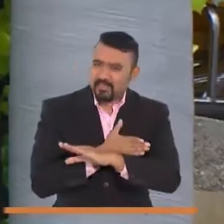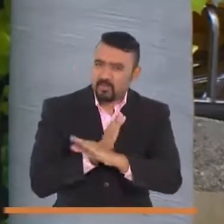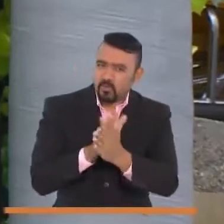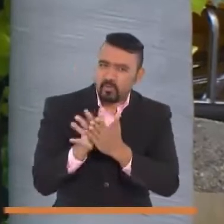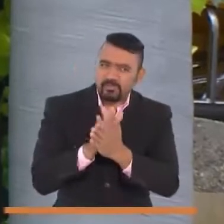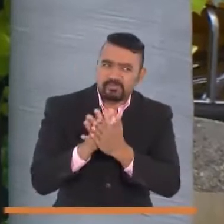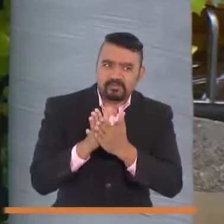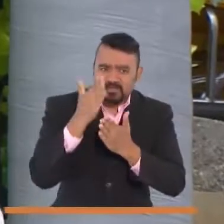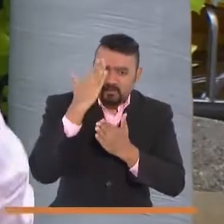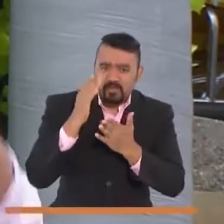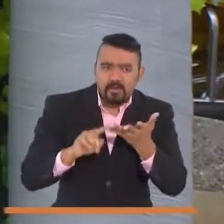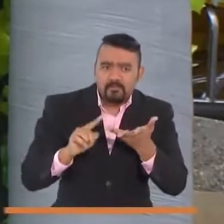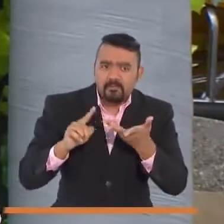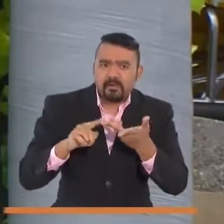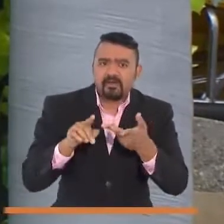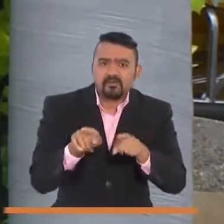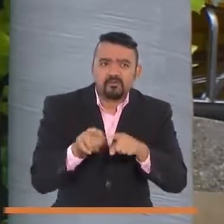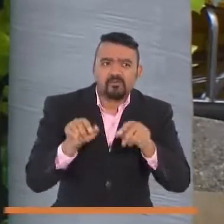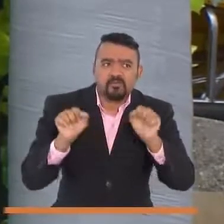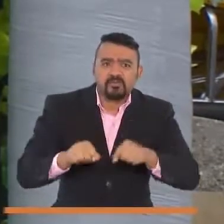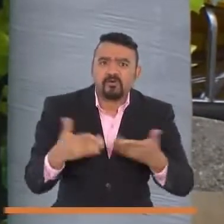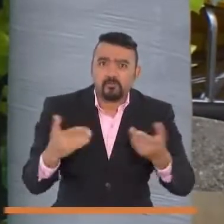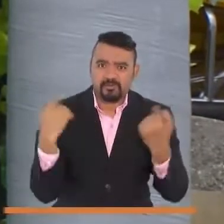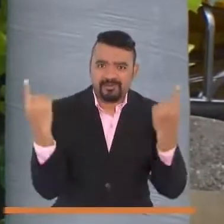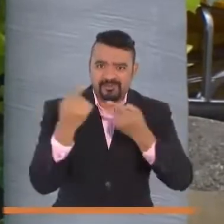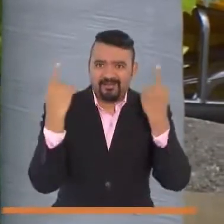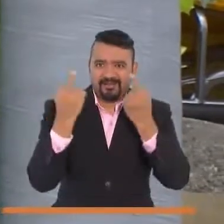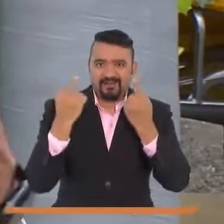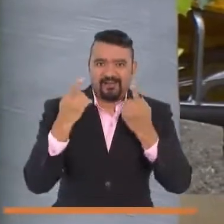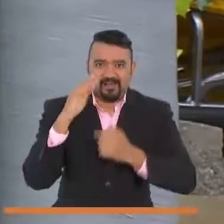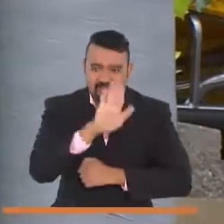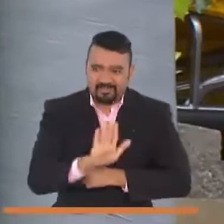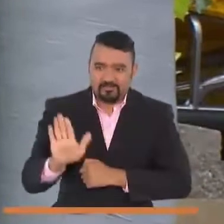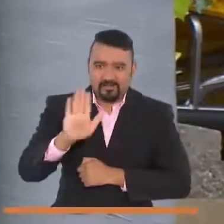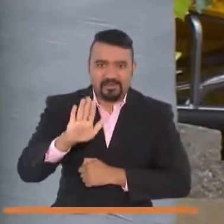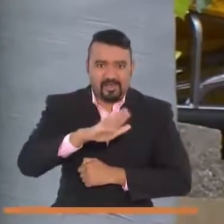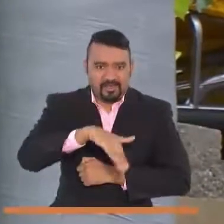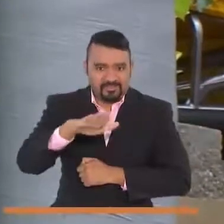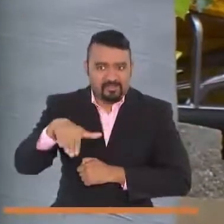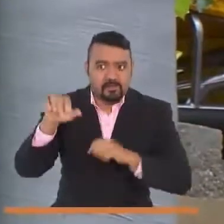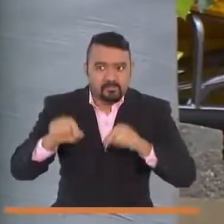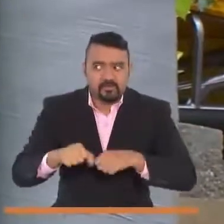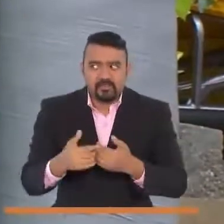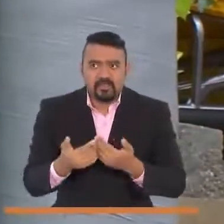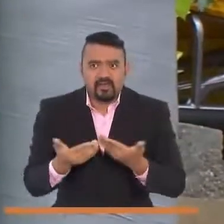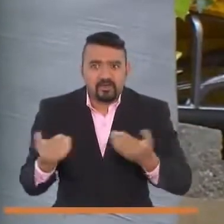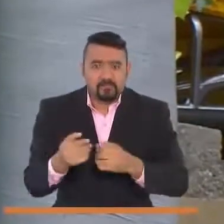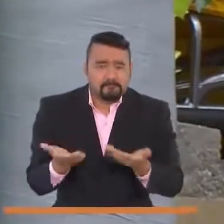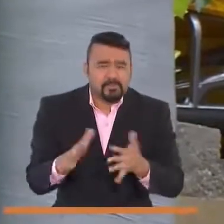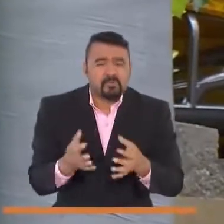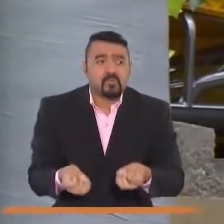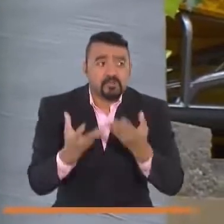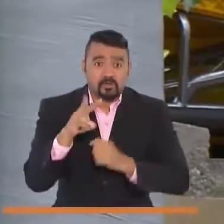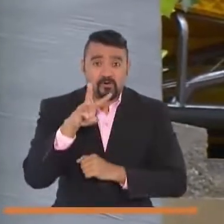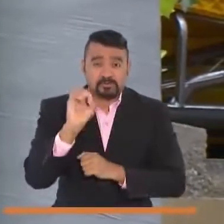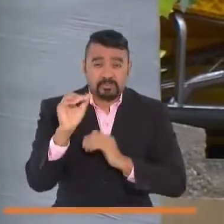área metropolitana, es un proyecto del departamento. Es un proyecto que va a aliviar presiones en materia de movilidad. Son cerca de 80.000